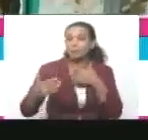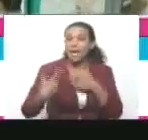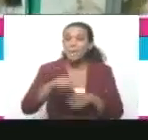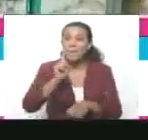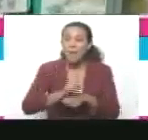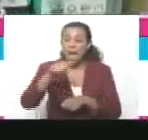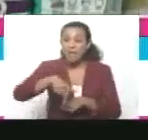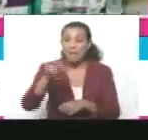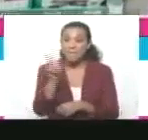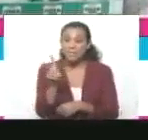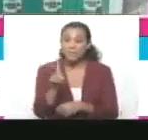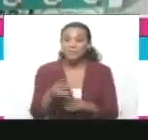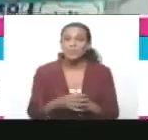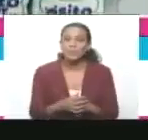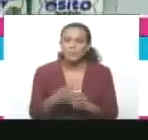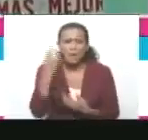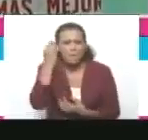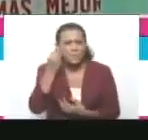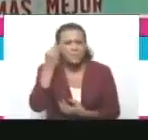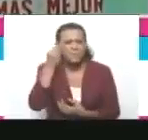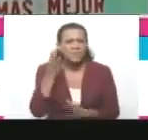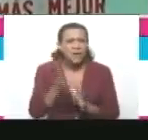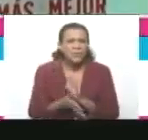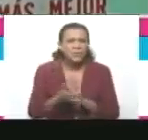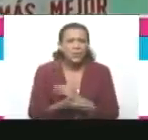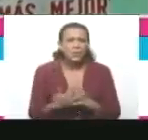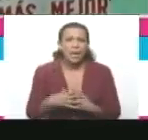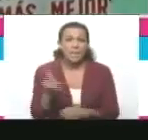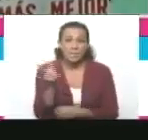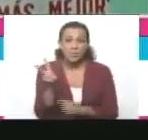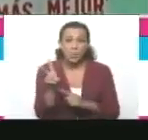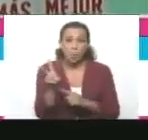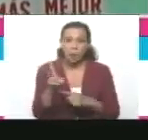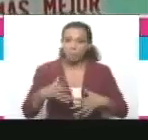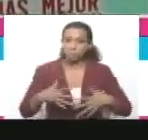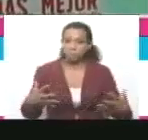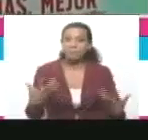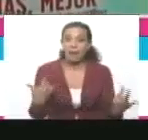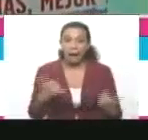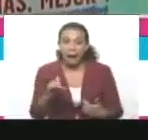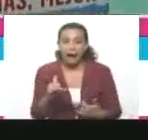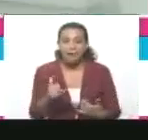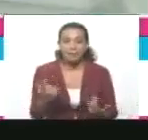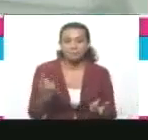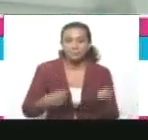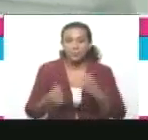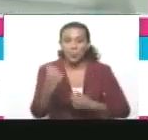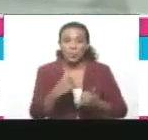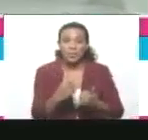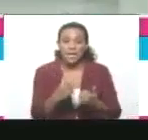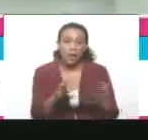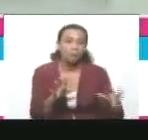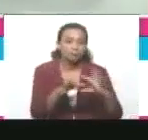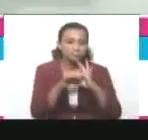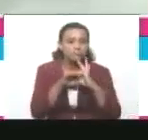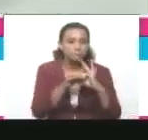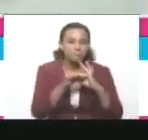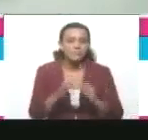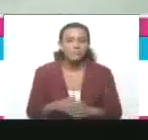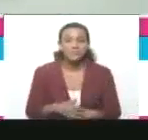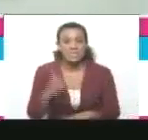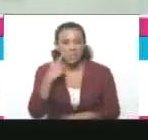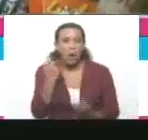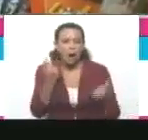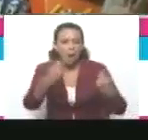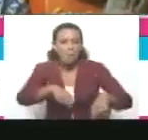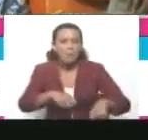Porque, bueno, nosotros pensamos que Venezuela tiene un potencial enorme, nuestras economías son complementarias y vamos